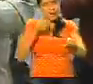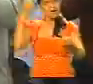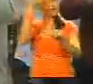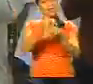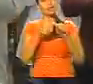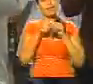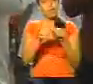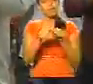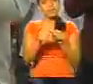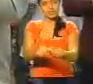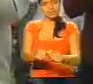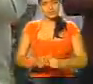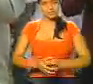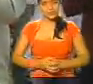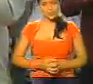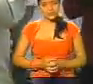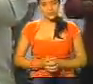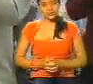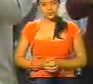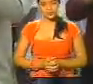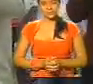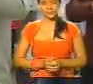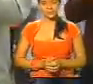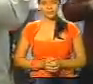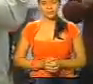continúa. Aquí en